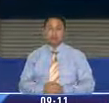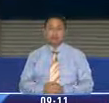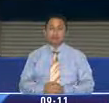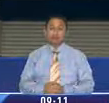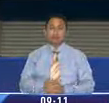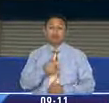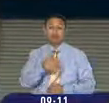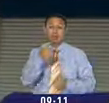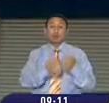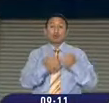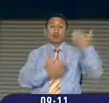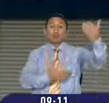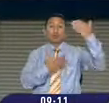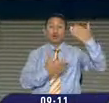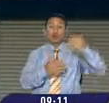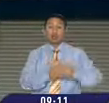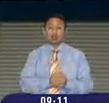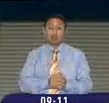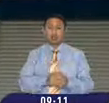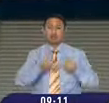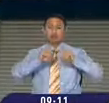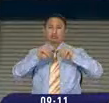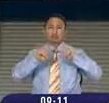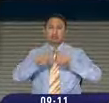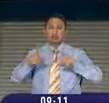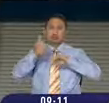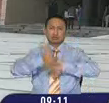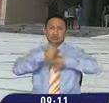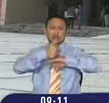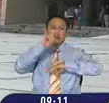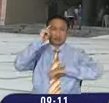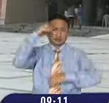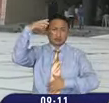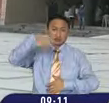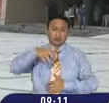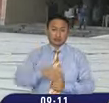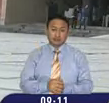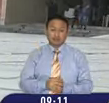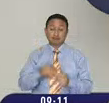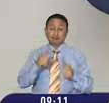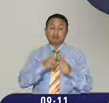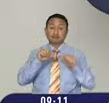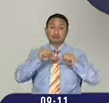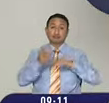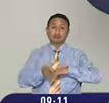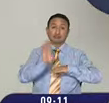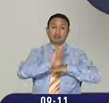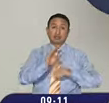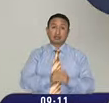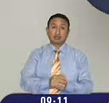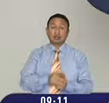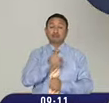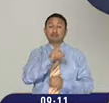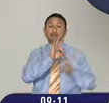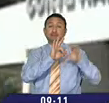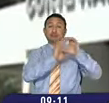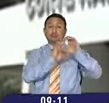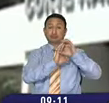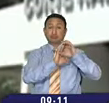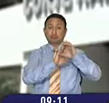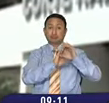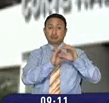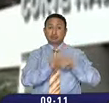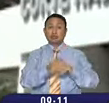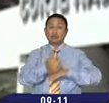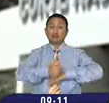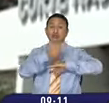La crisis política involucra varias instituciones del Estado, entre ellas la Asamblea, el Consejo de Participación Ciudadana y la